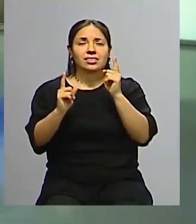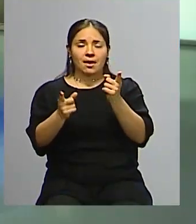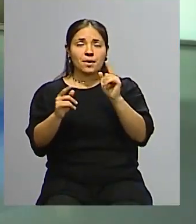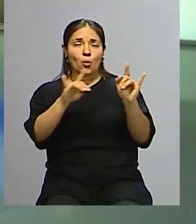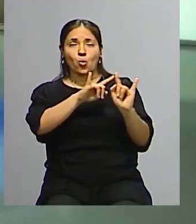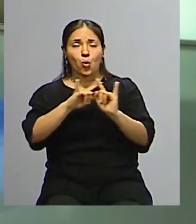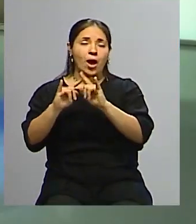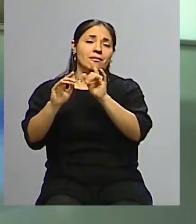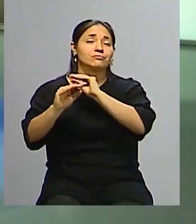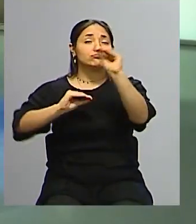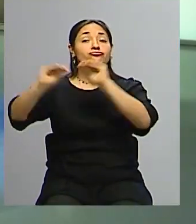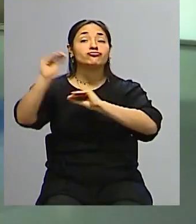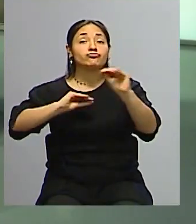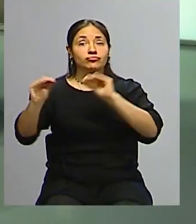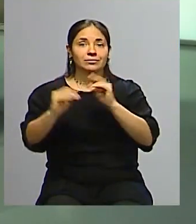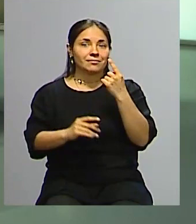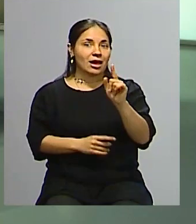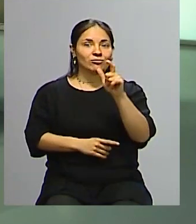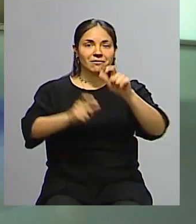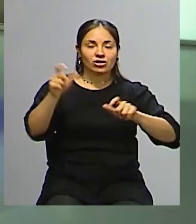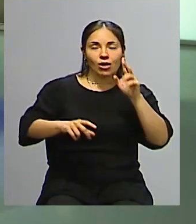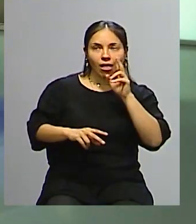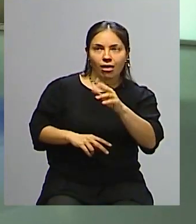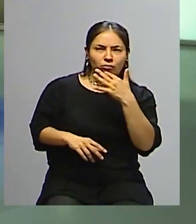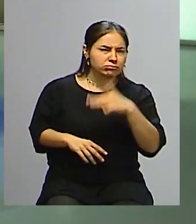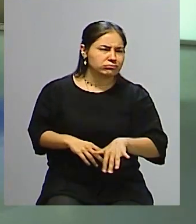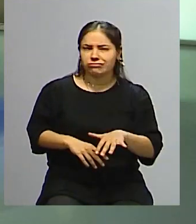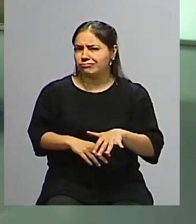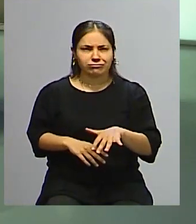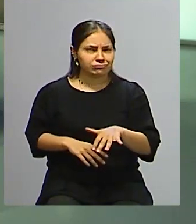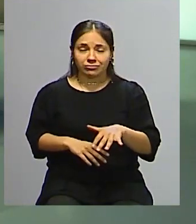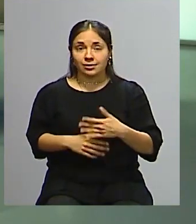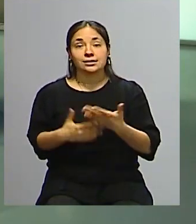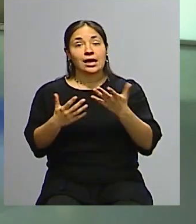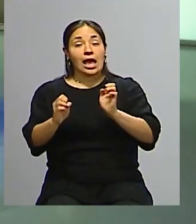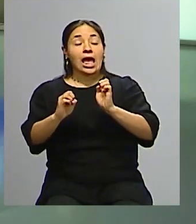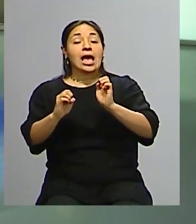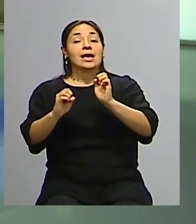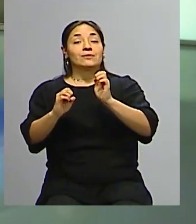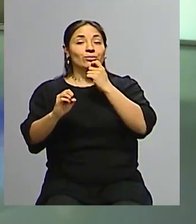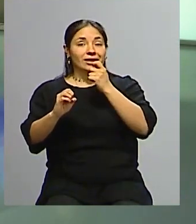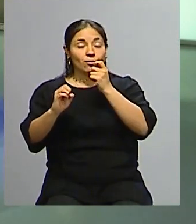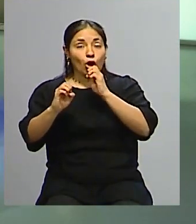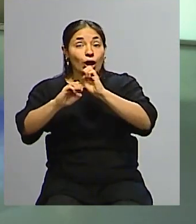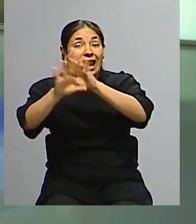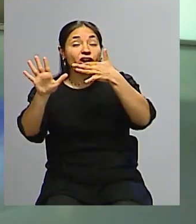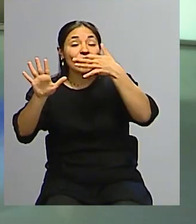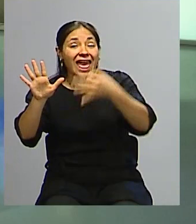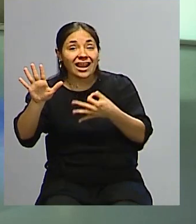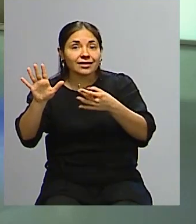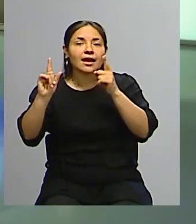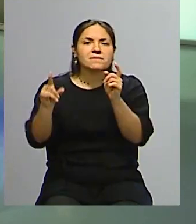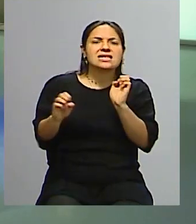páginas web de muchos lados, pero la verdad que nadie lo entiende. Claro. Si yo quiero hablar de transparencia, también tengo que hablar de claridad, porque ¿a quién va dirigido el